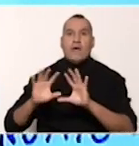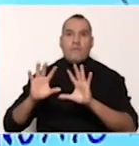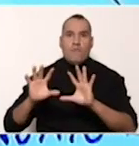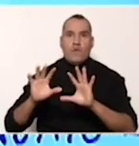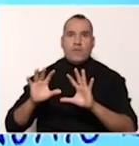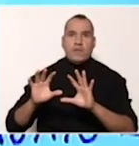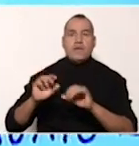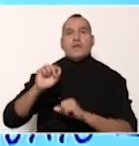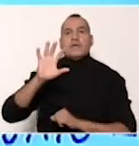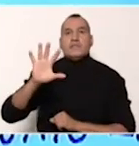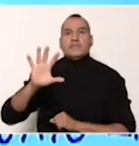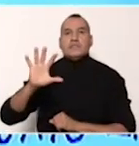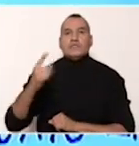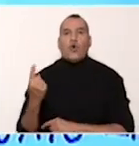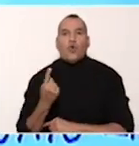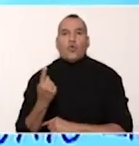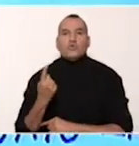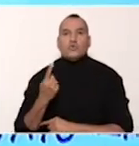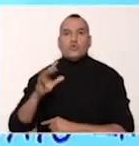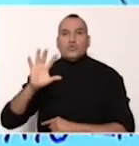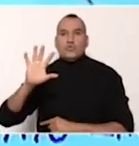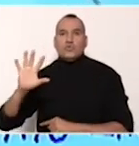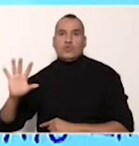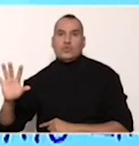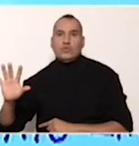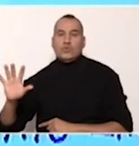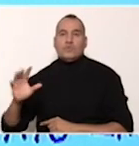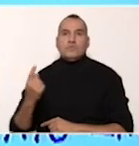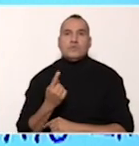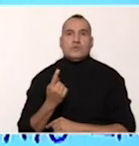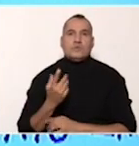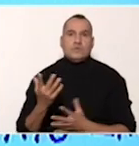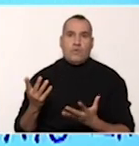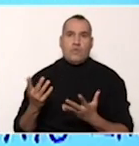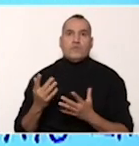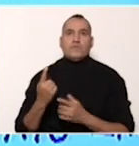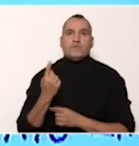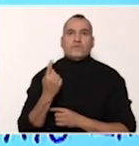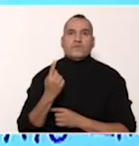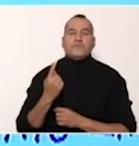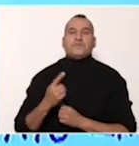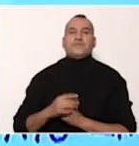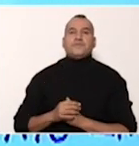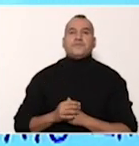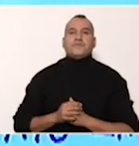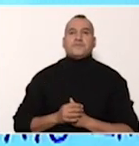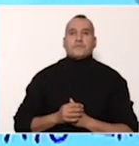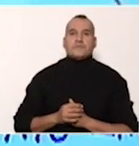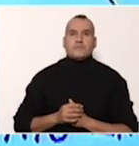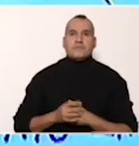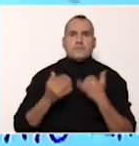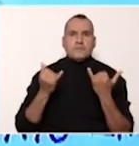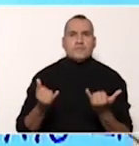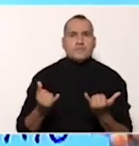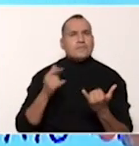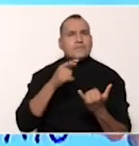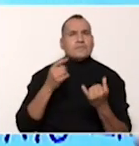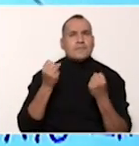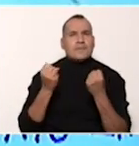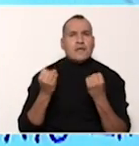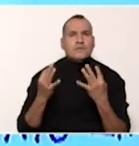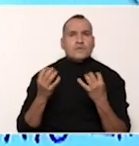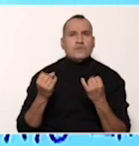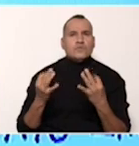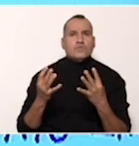10. Y el 5 más 5 porque me ocupa las unidades. Vemos que este número lo